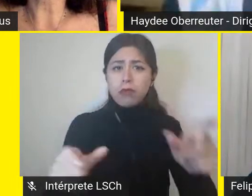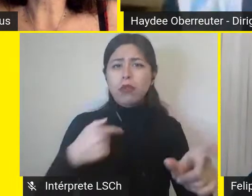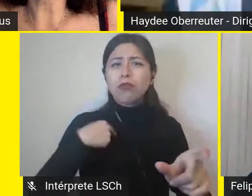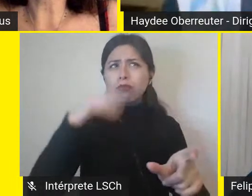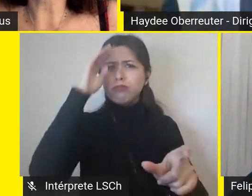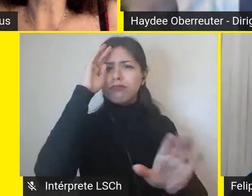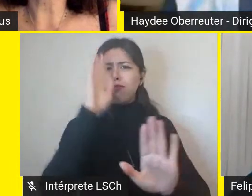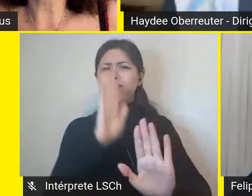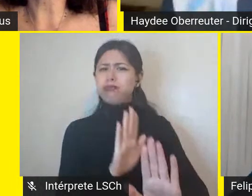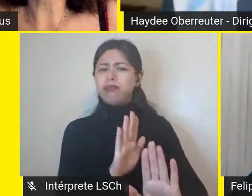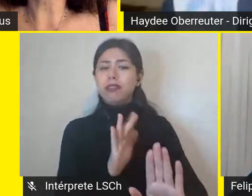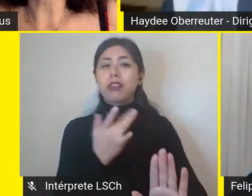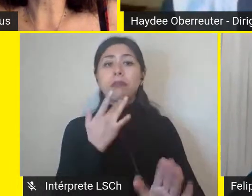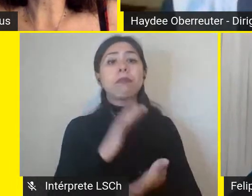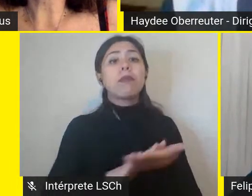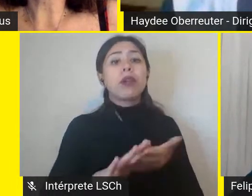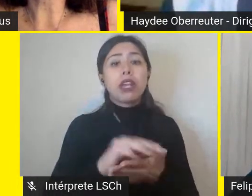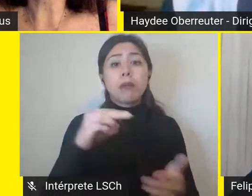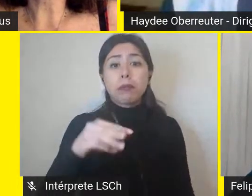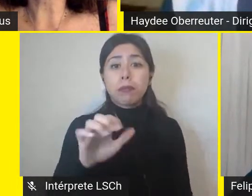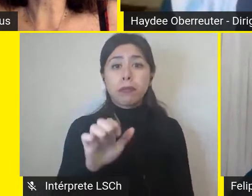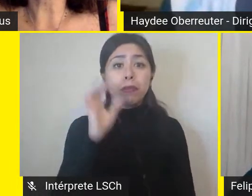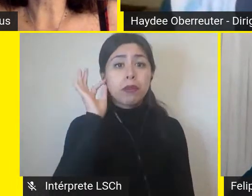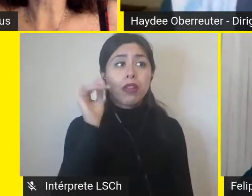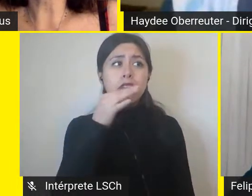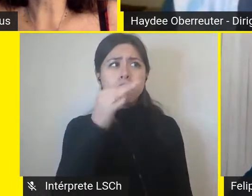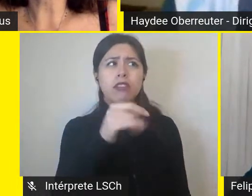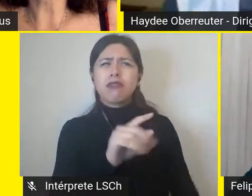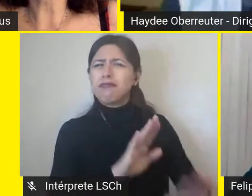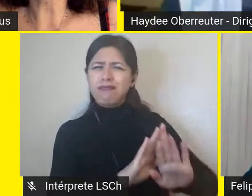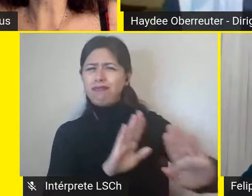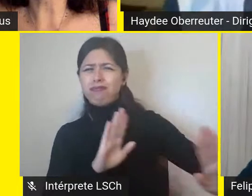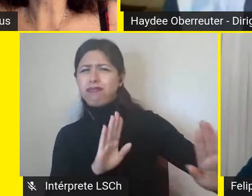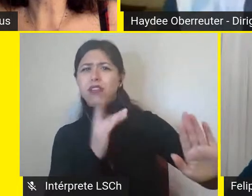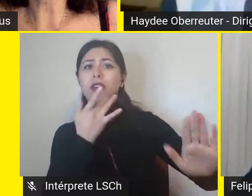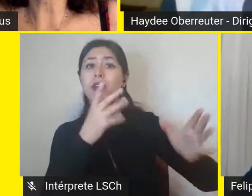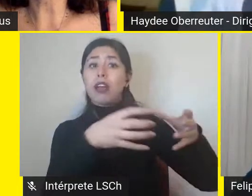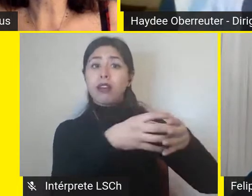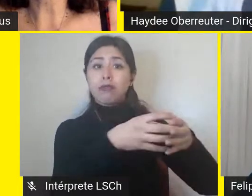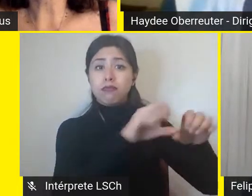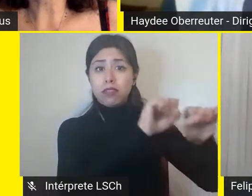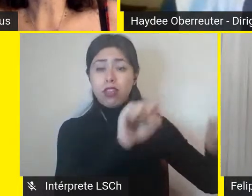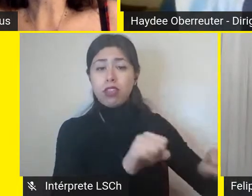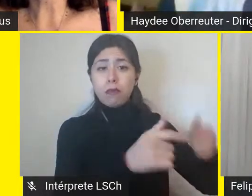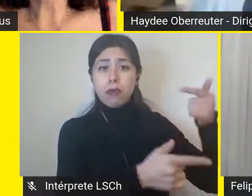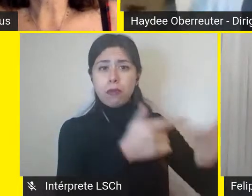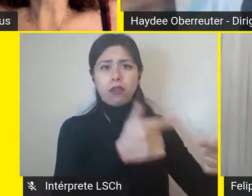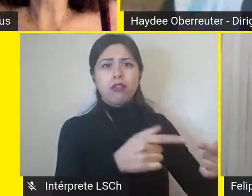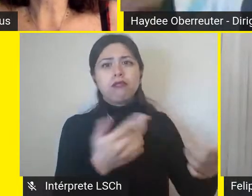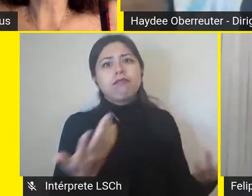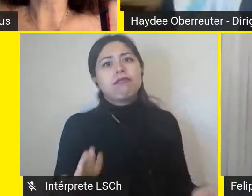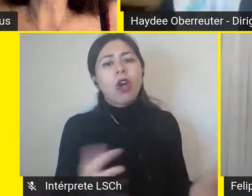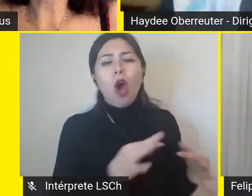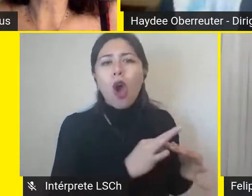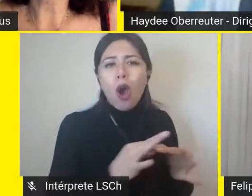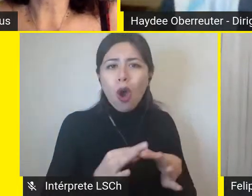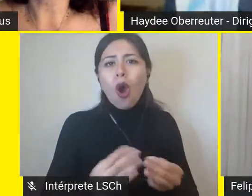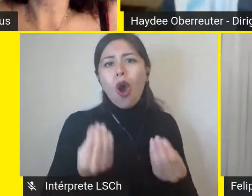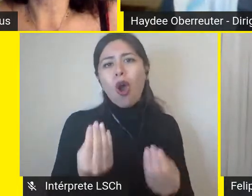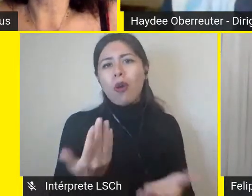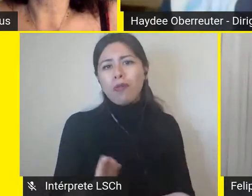ejemplo, María Emilia manifiesta profunda desconfianza respecto al sistema político, ¿y por qué no? Si tiene toda la experiencia que tiene todas